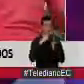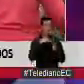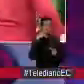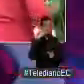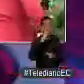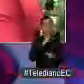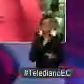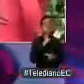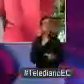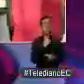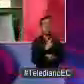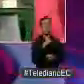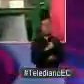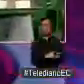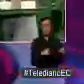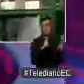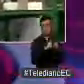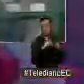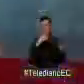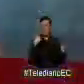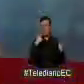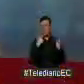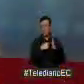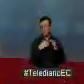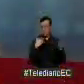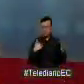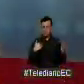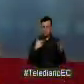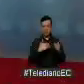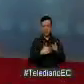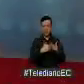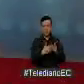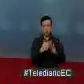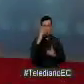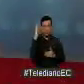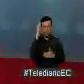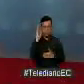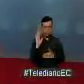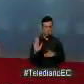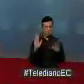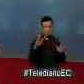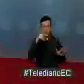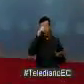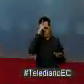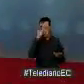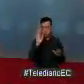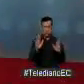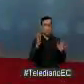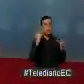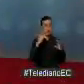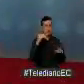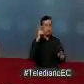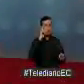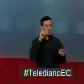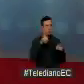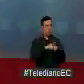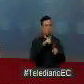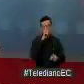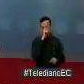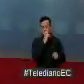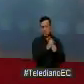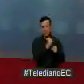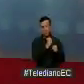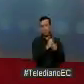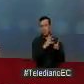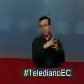Unidos y muestran estas cifras que, por ejemplo, con nuestros vecinos Colombia y Perú, ellos ya han venido trabajando durante un